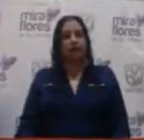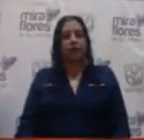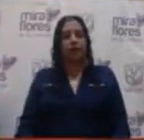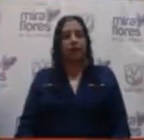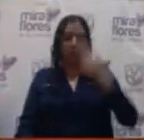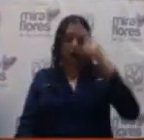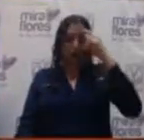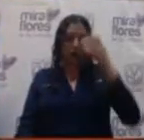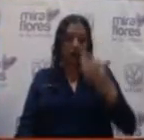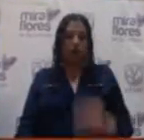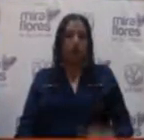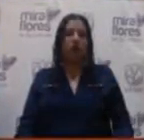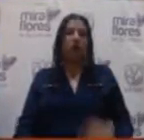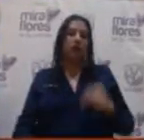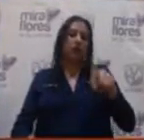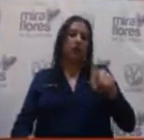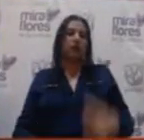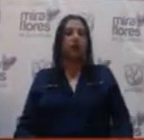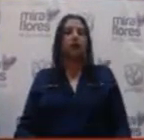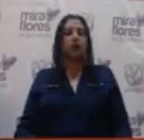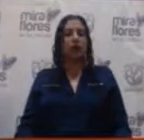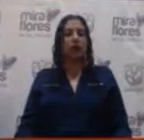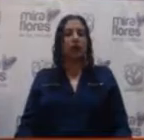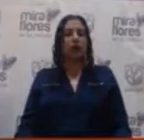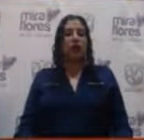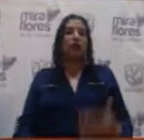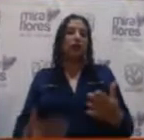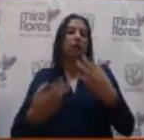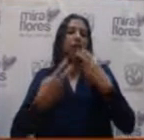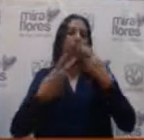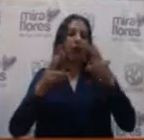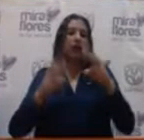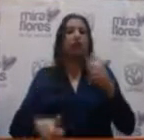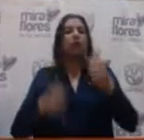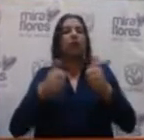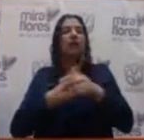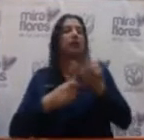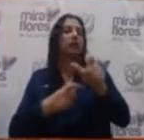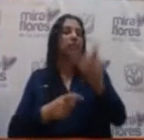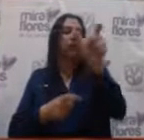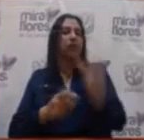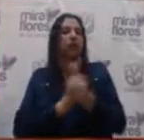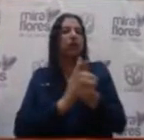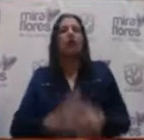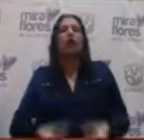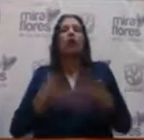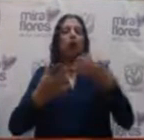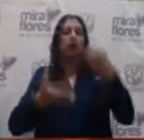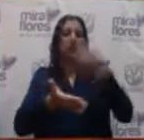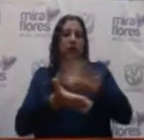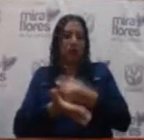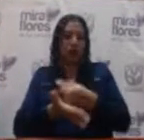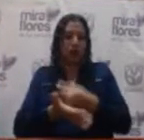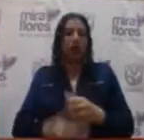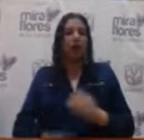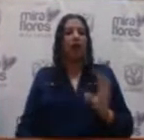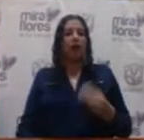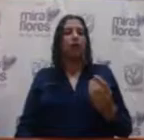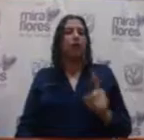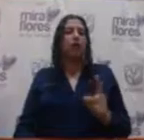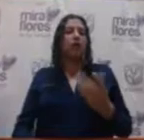Yo creo que debemos saber un poquito ese perito, cuál va a ser sus honorarios, por qué no de